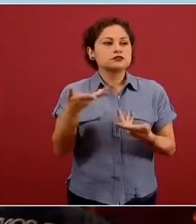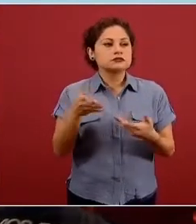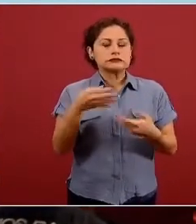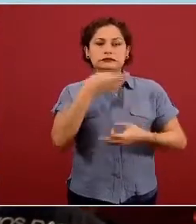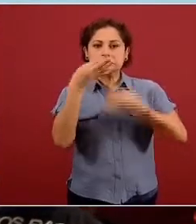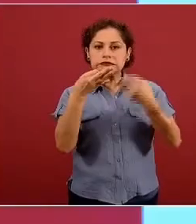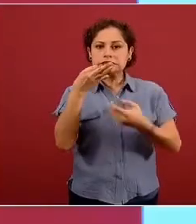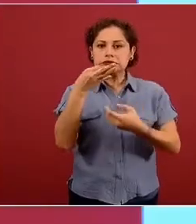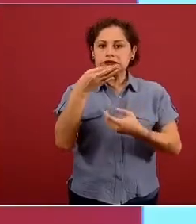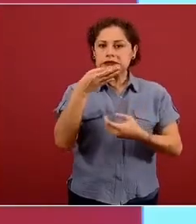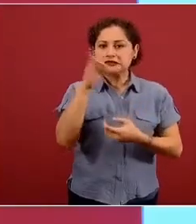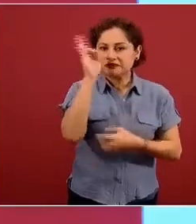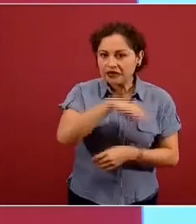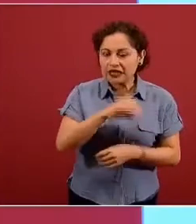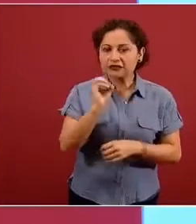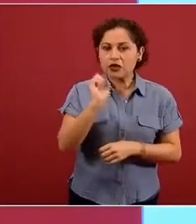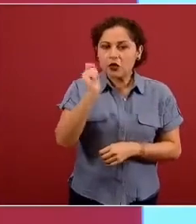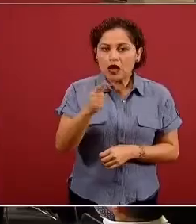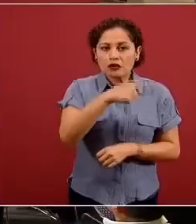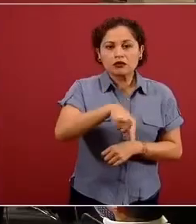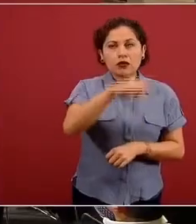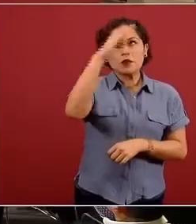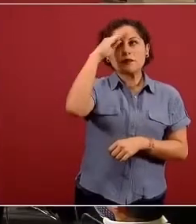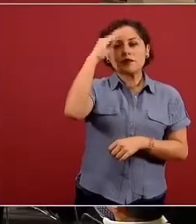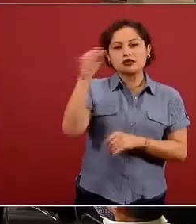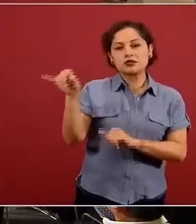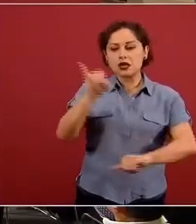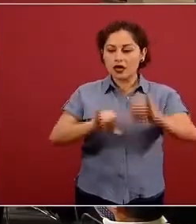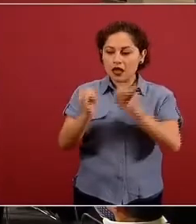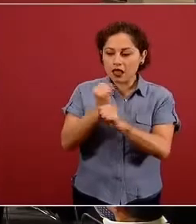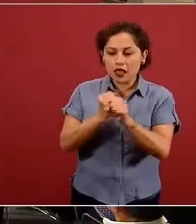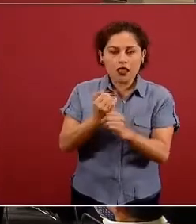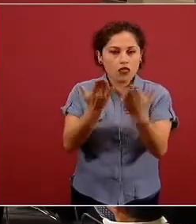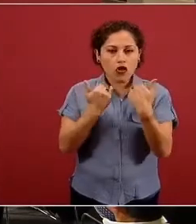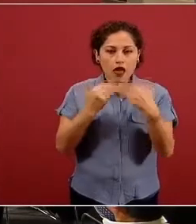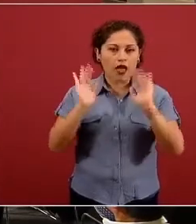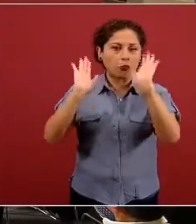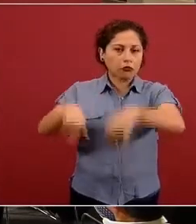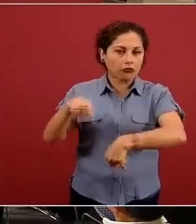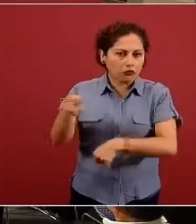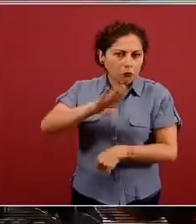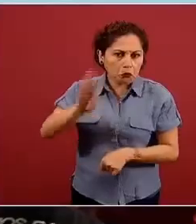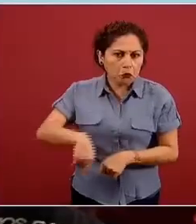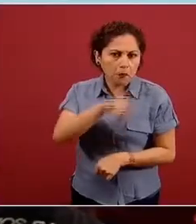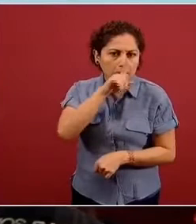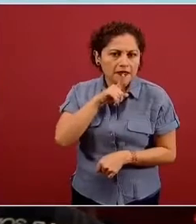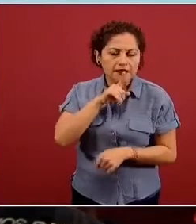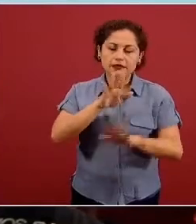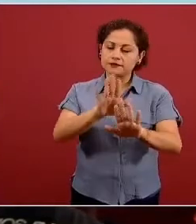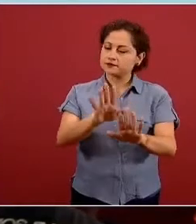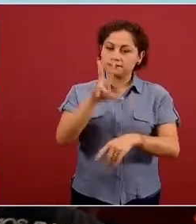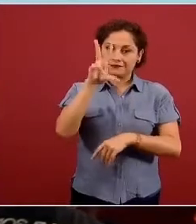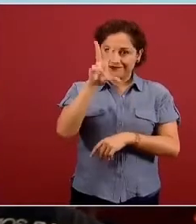diagnosticar por laboratorio podría ser un mecanismo de subregistrar la carga de la enfermedad. Esto es falso, cualquiera